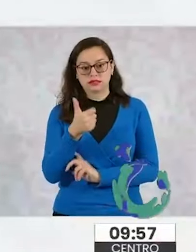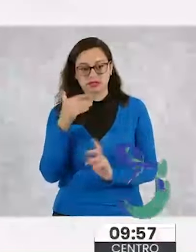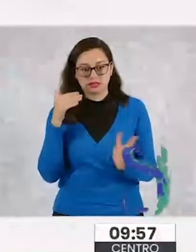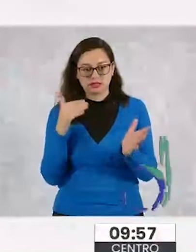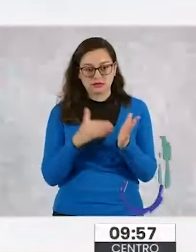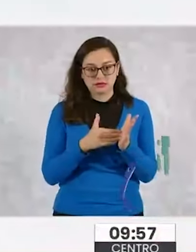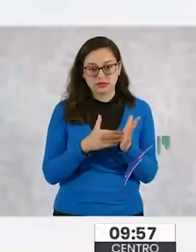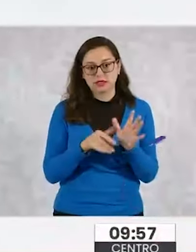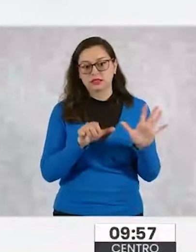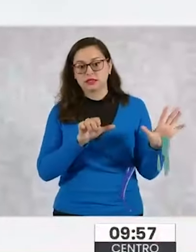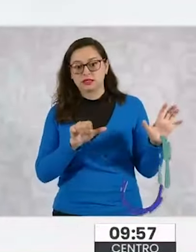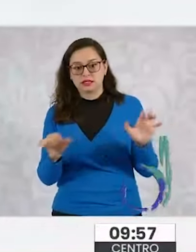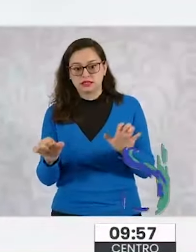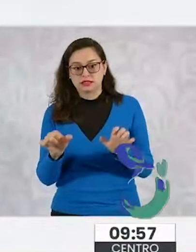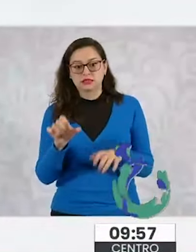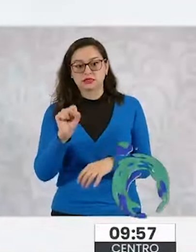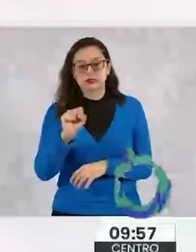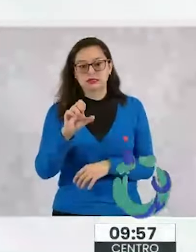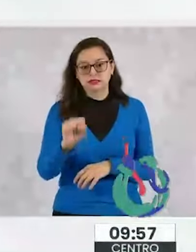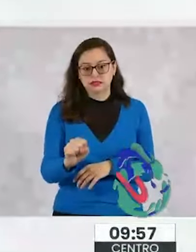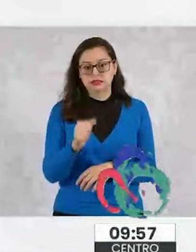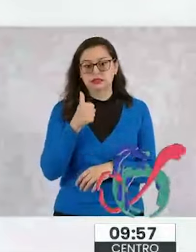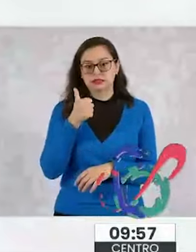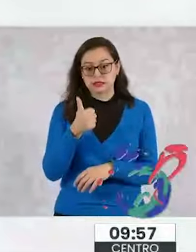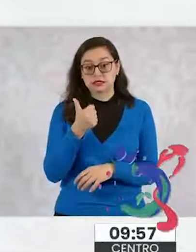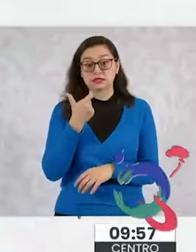866 666